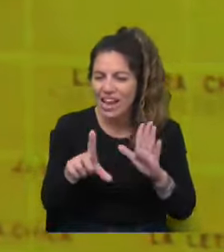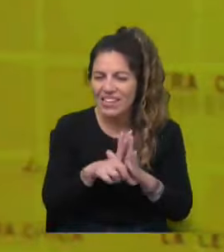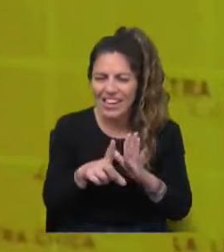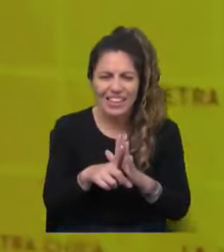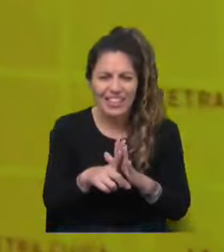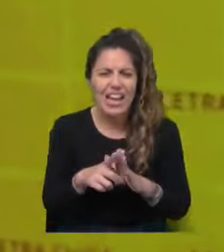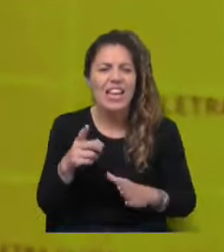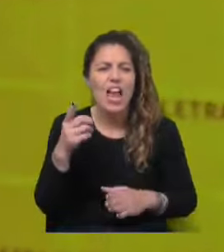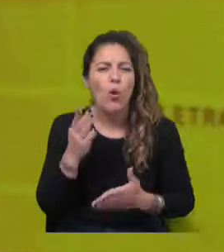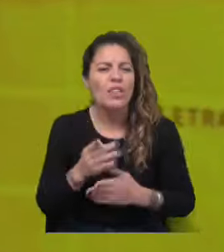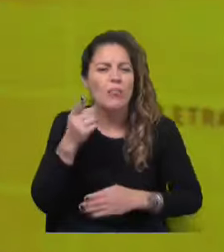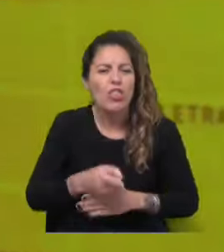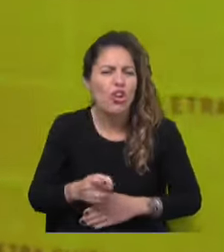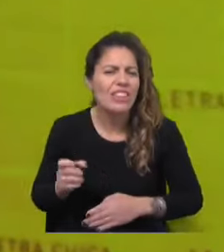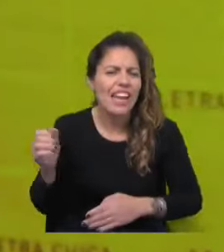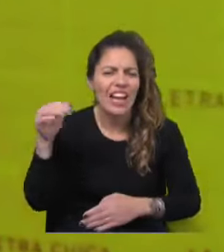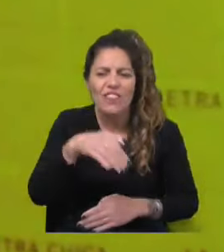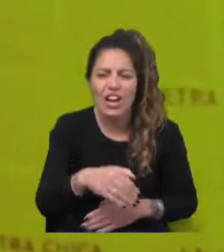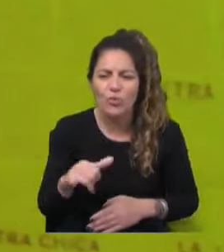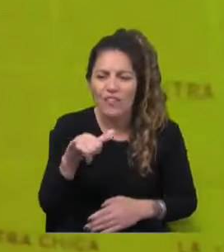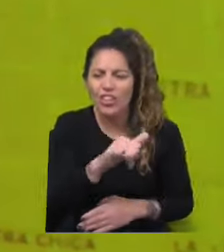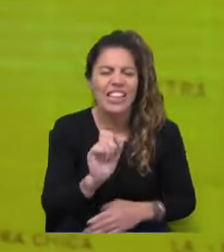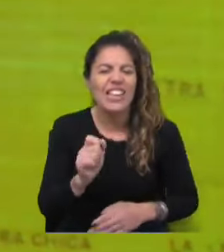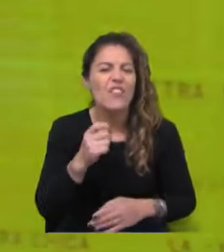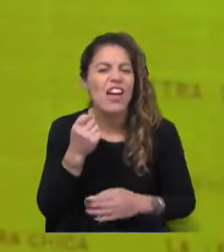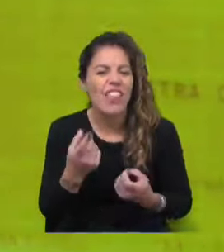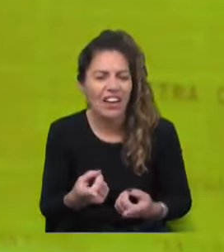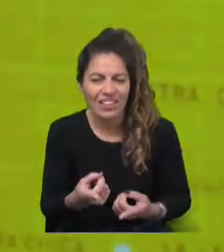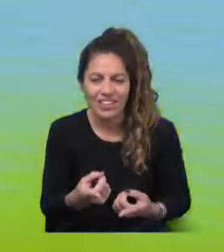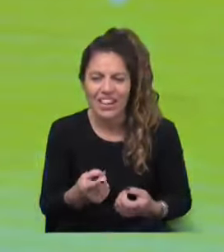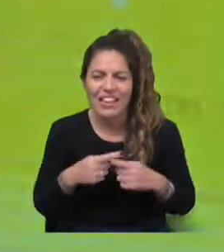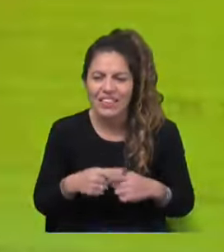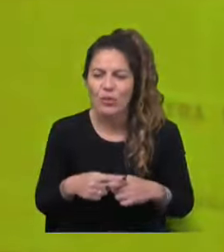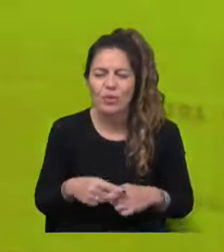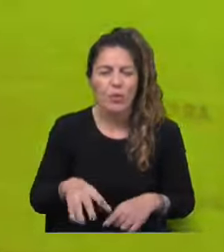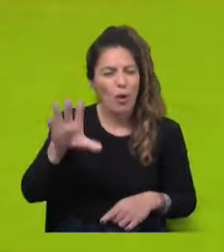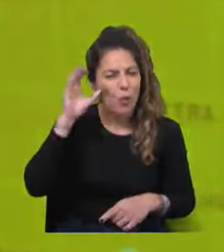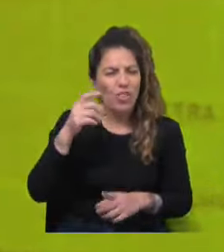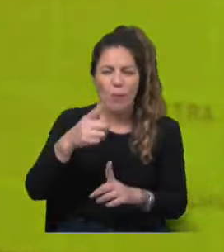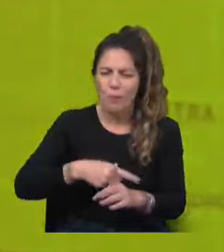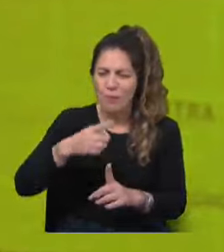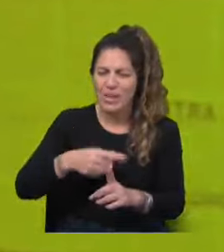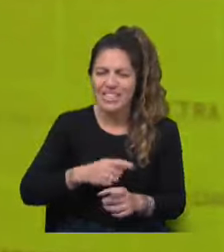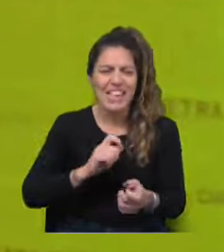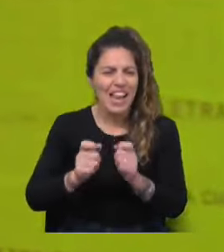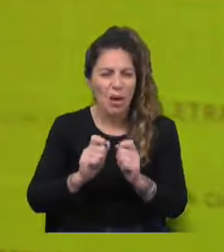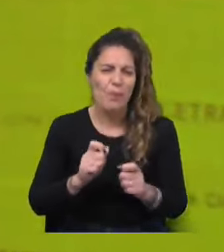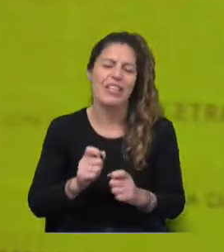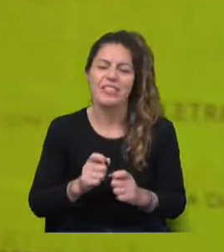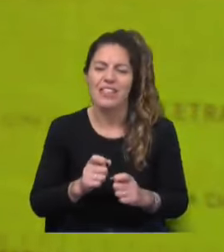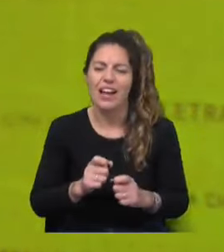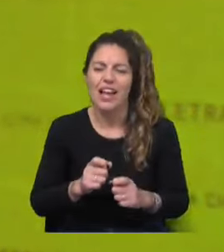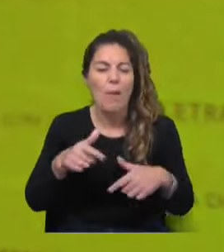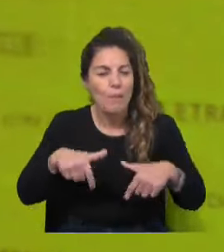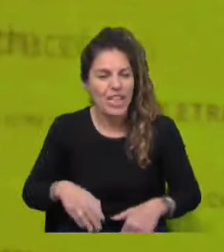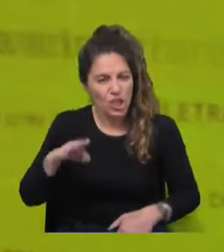bizarra, ¿no? La última orden de derribar una avioneta, ¿quién la iba a dar? ¿No? Discutimos, me acuerdo, meses en la prensa, salía el ministro